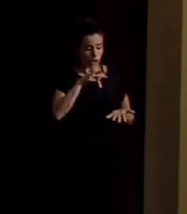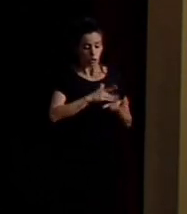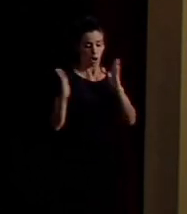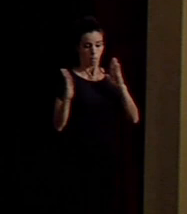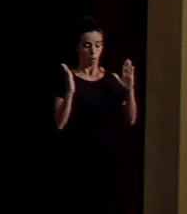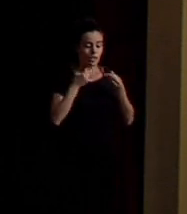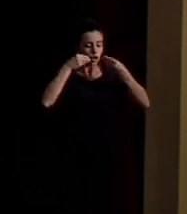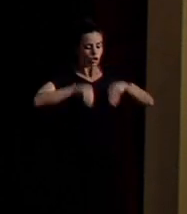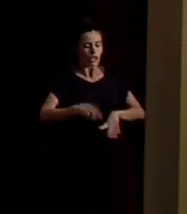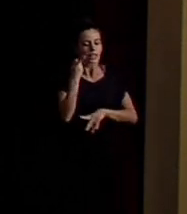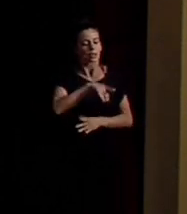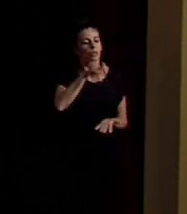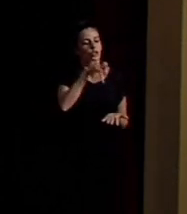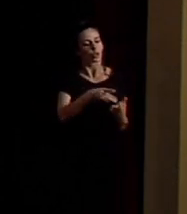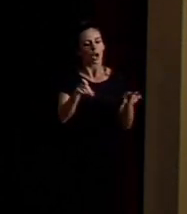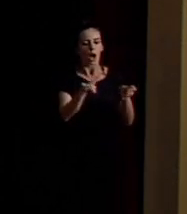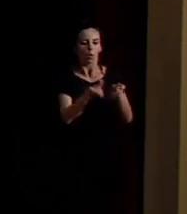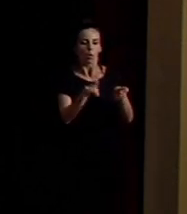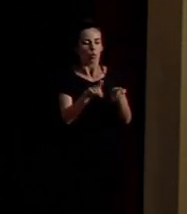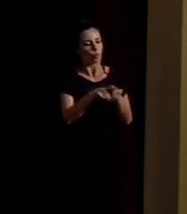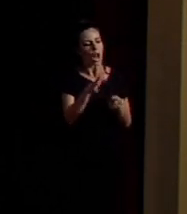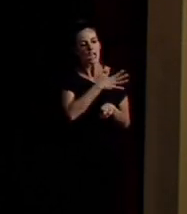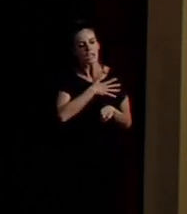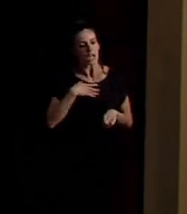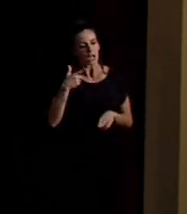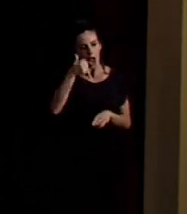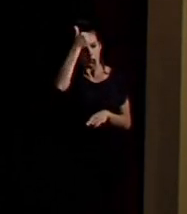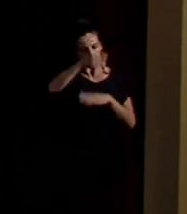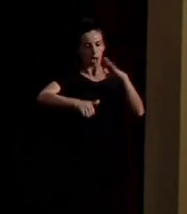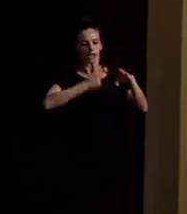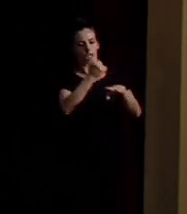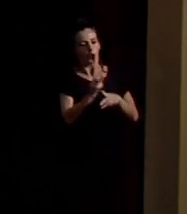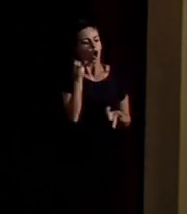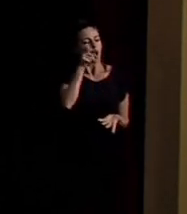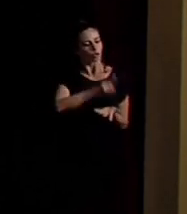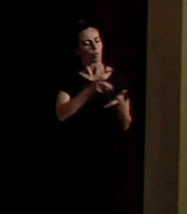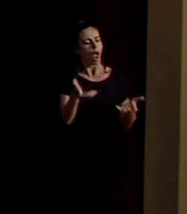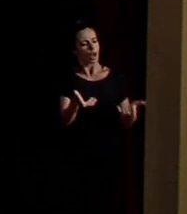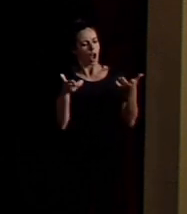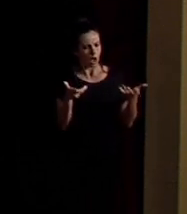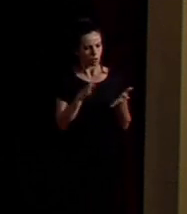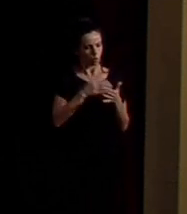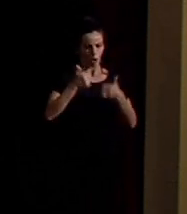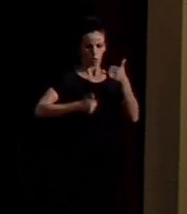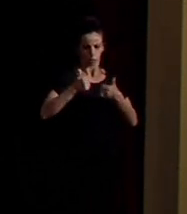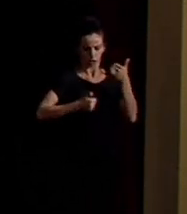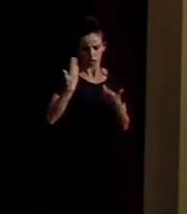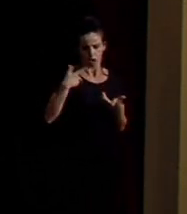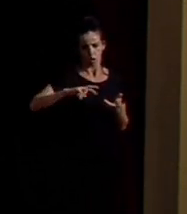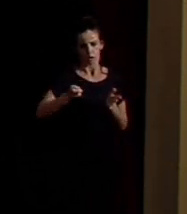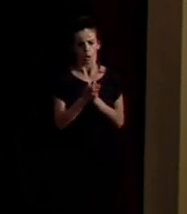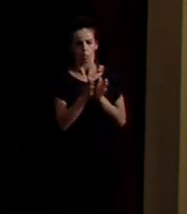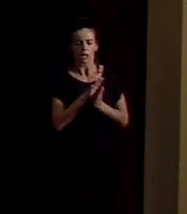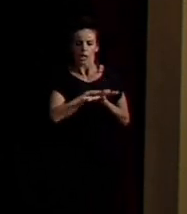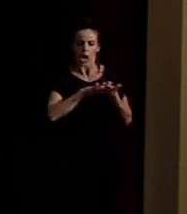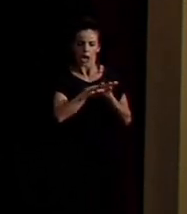asistiendo a una revancha patriarcal, ¿no?, como lo ha calificado pues en algún momento pues Alicia Millares. Se habla también